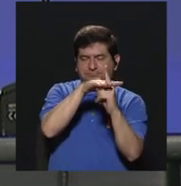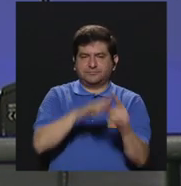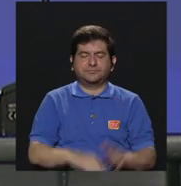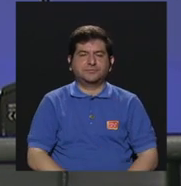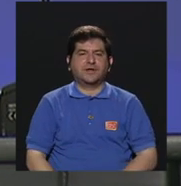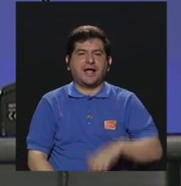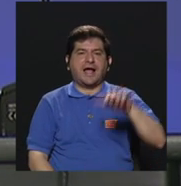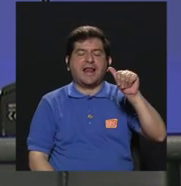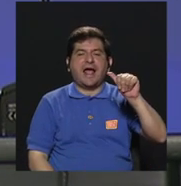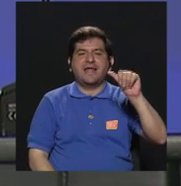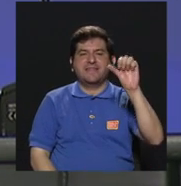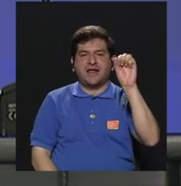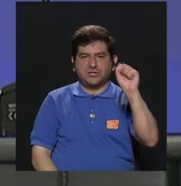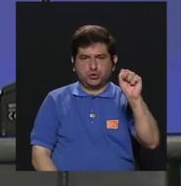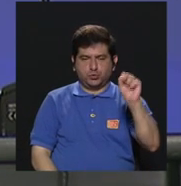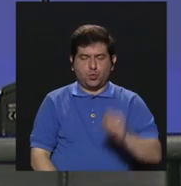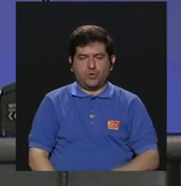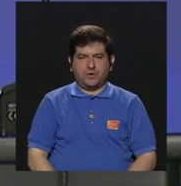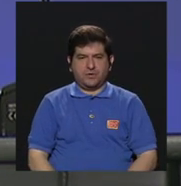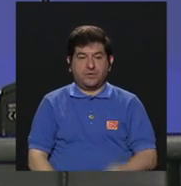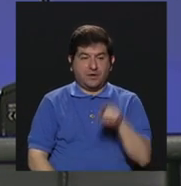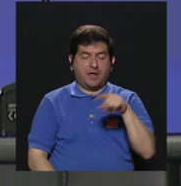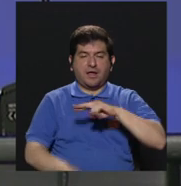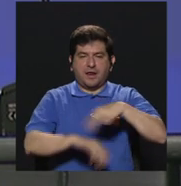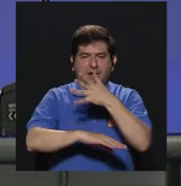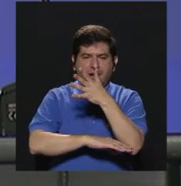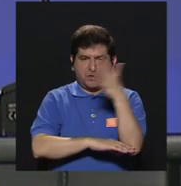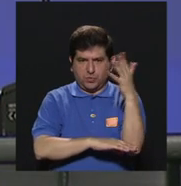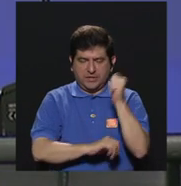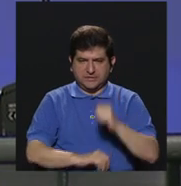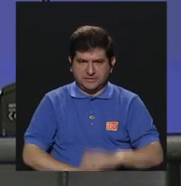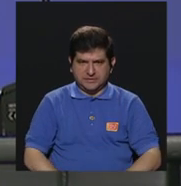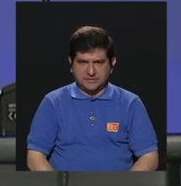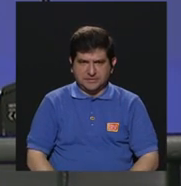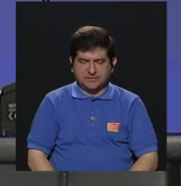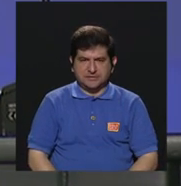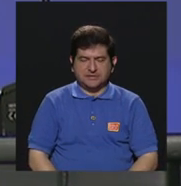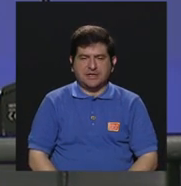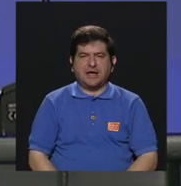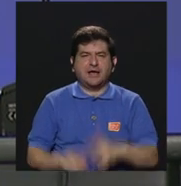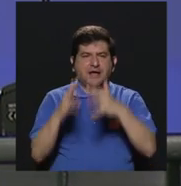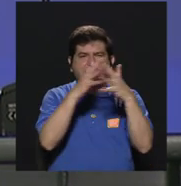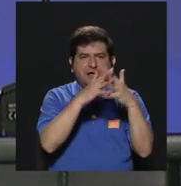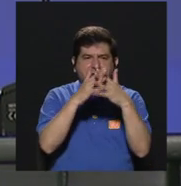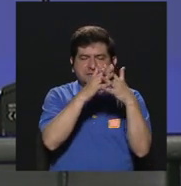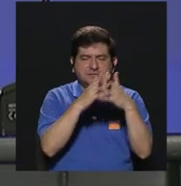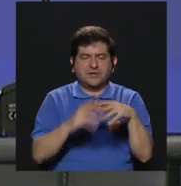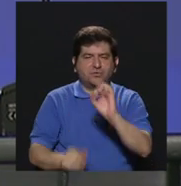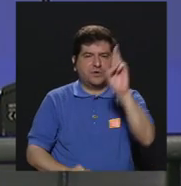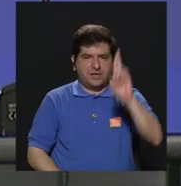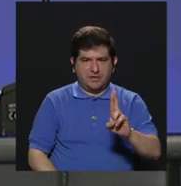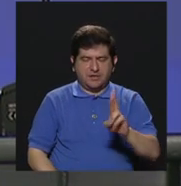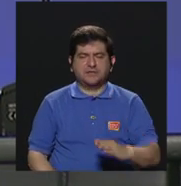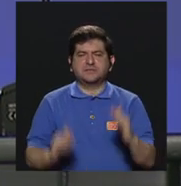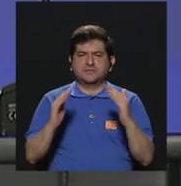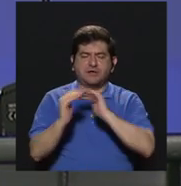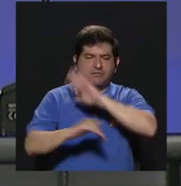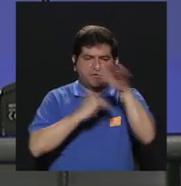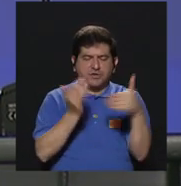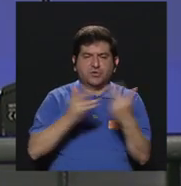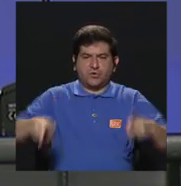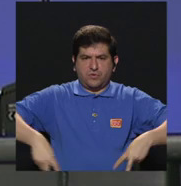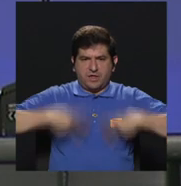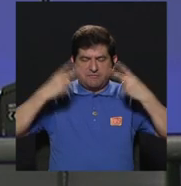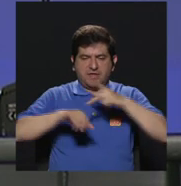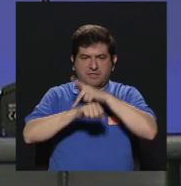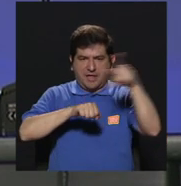Alexander Stock, ese gran naturalista gringotico que vivió toda su vida en el